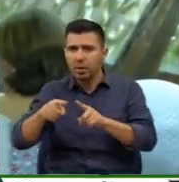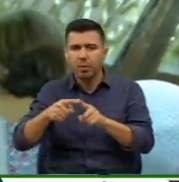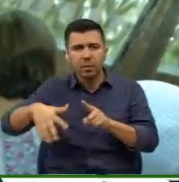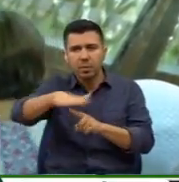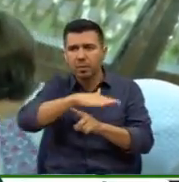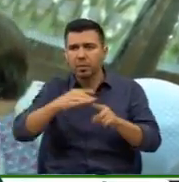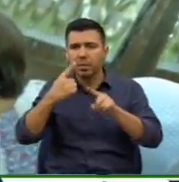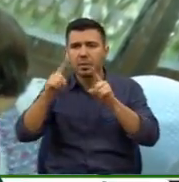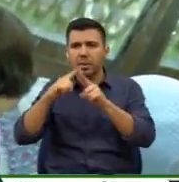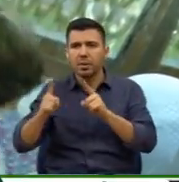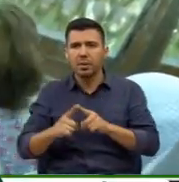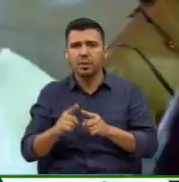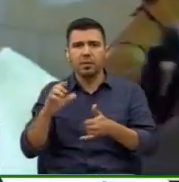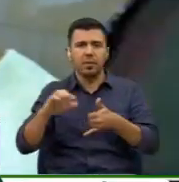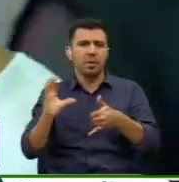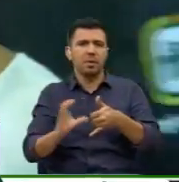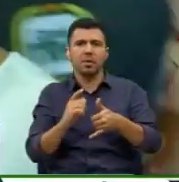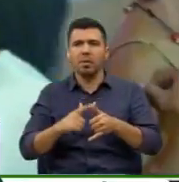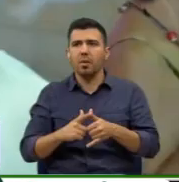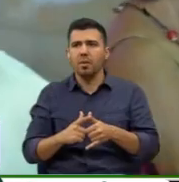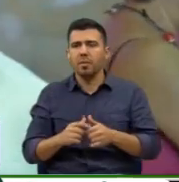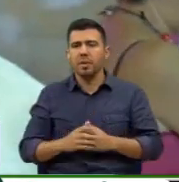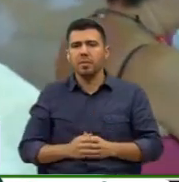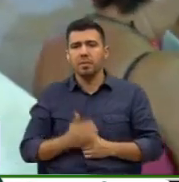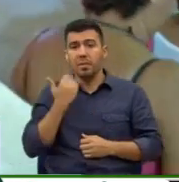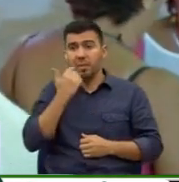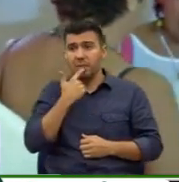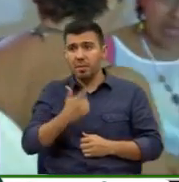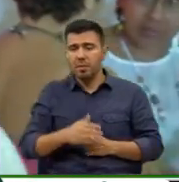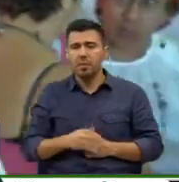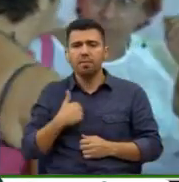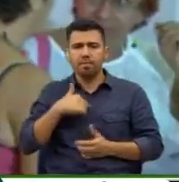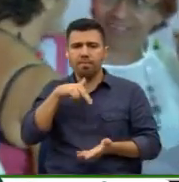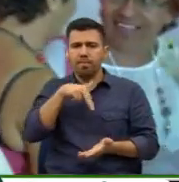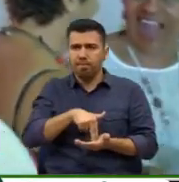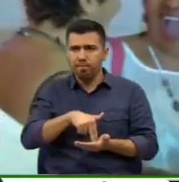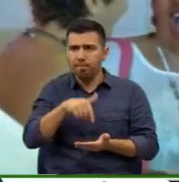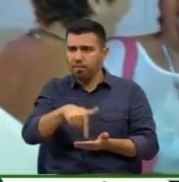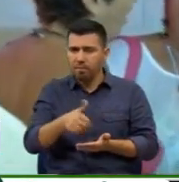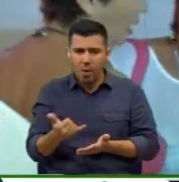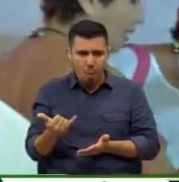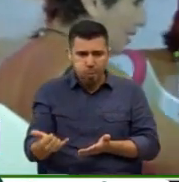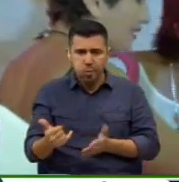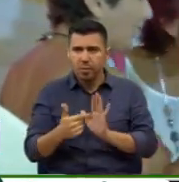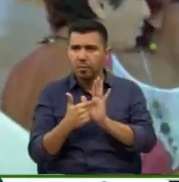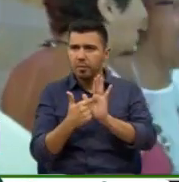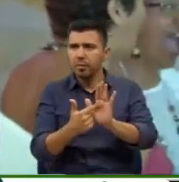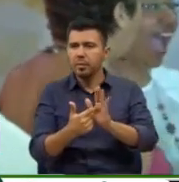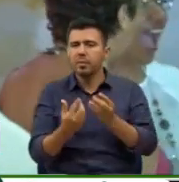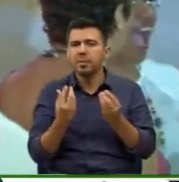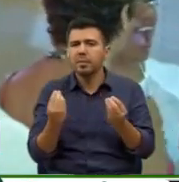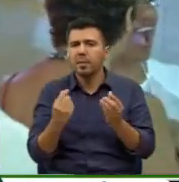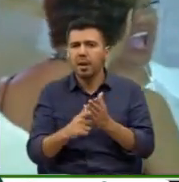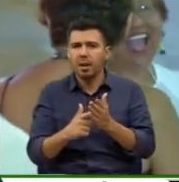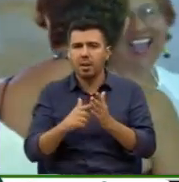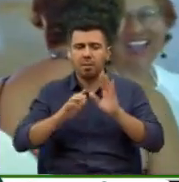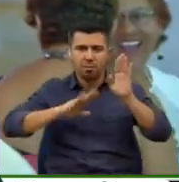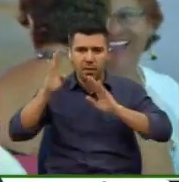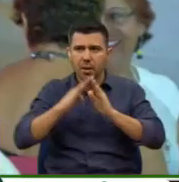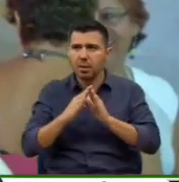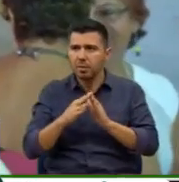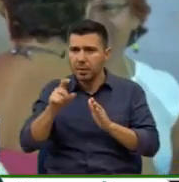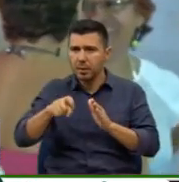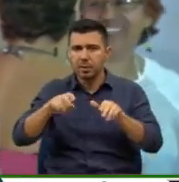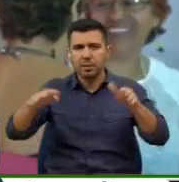escenarios que hoy se abren en todo el país. Aquí estamos haciendo presencia precisamente para participar de una